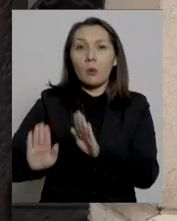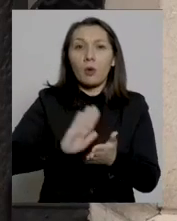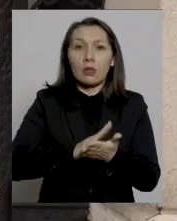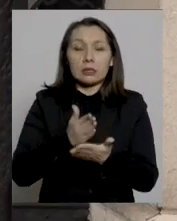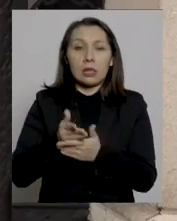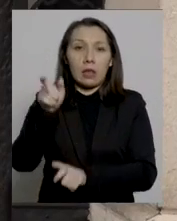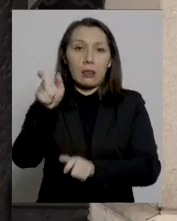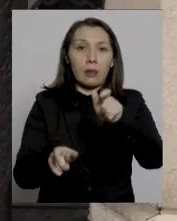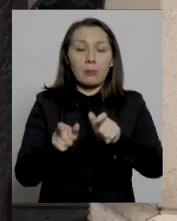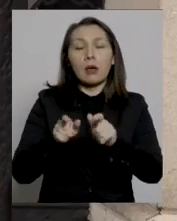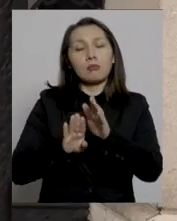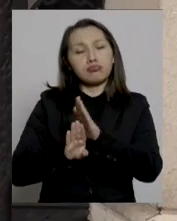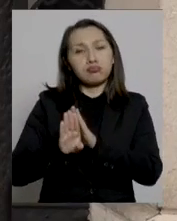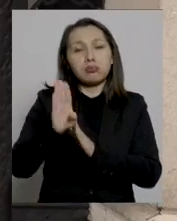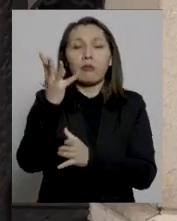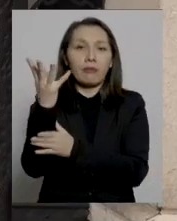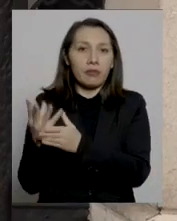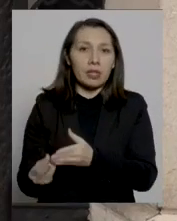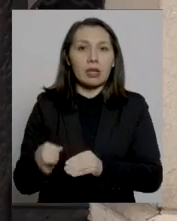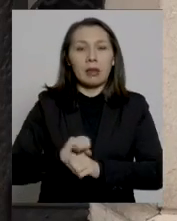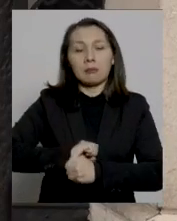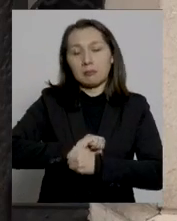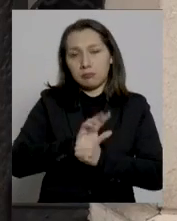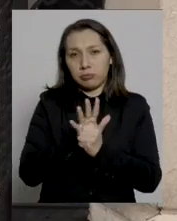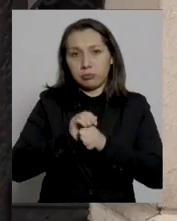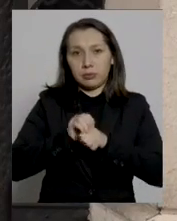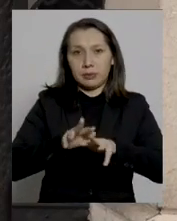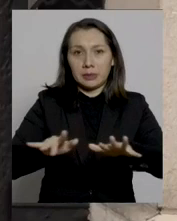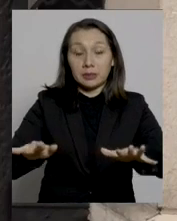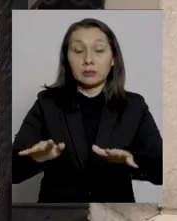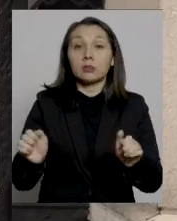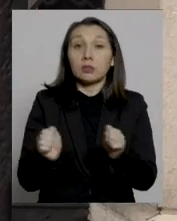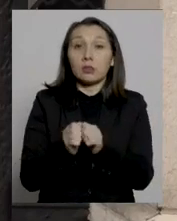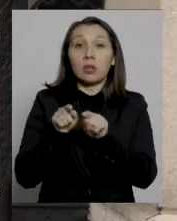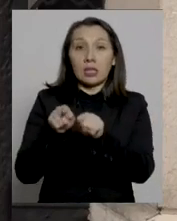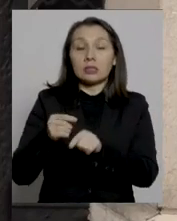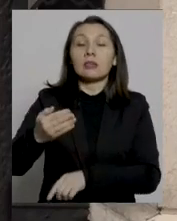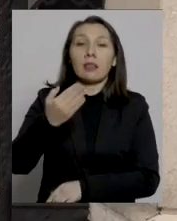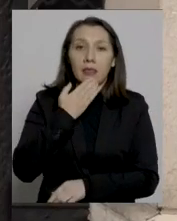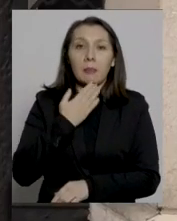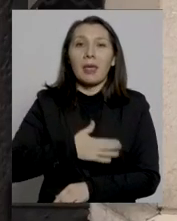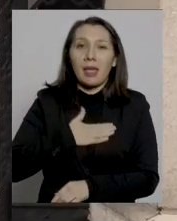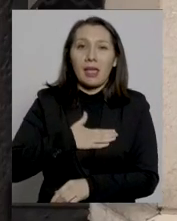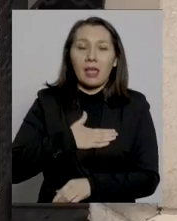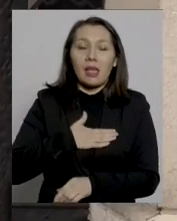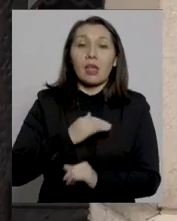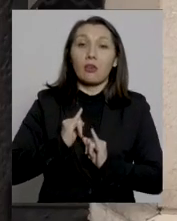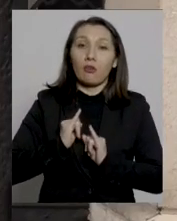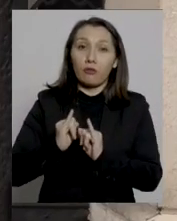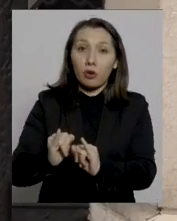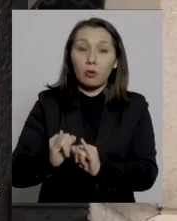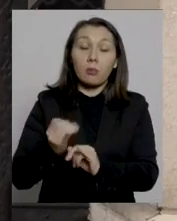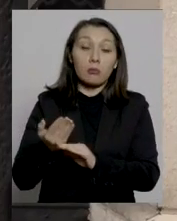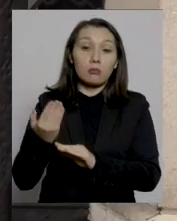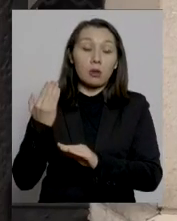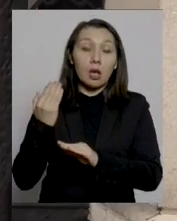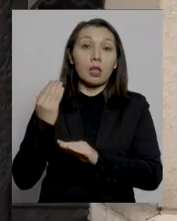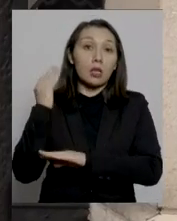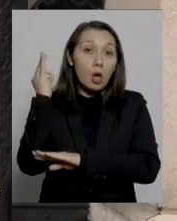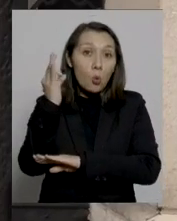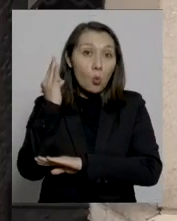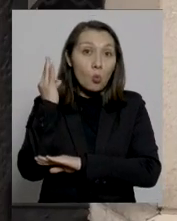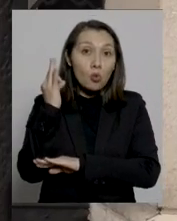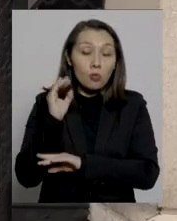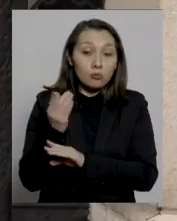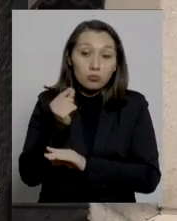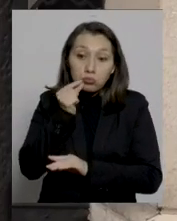de las personas y superar la pandemia. Junto con ello, también quisiera informarles que acabamos de sostener